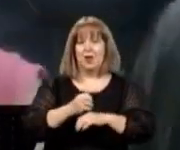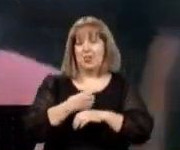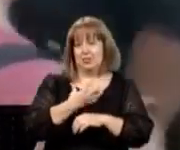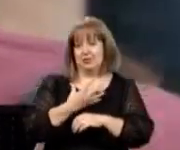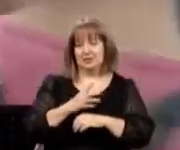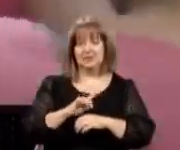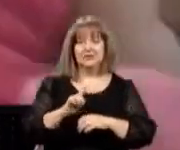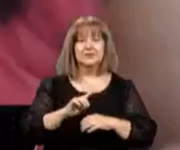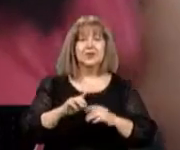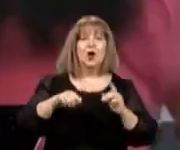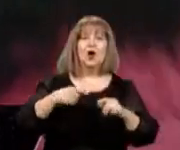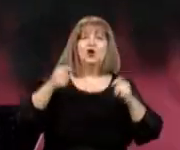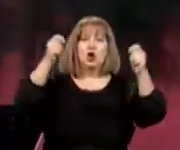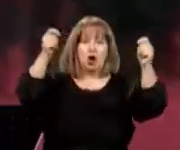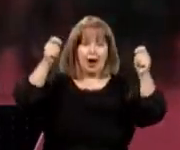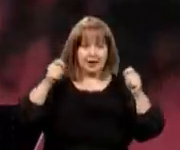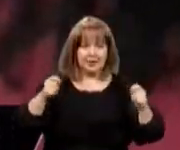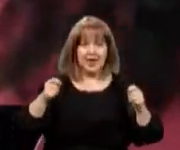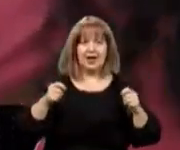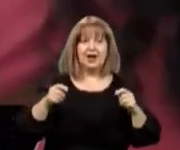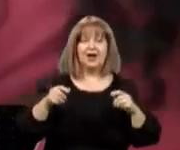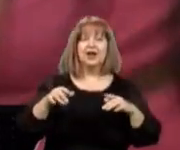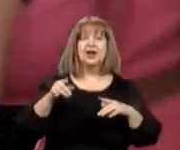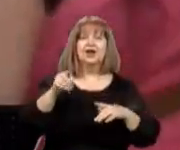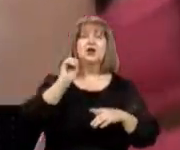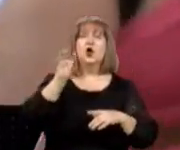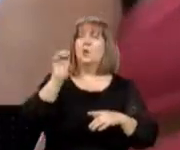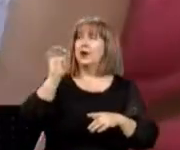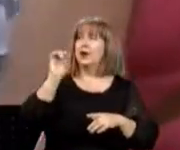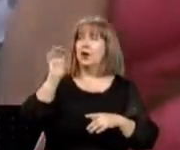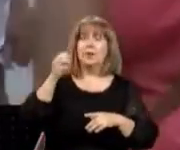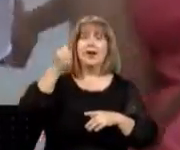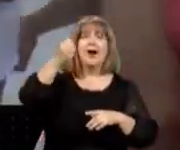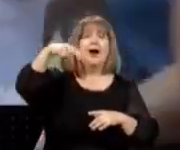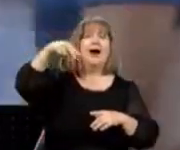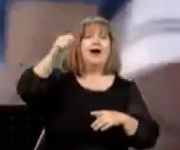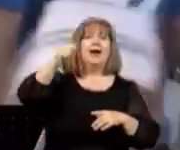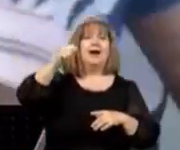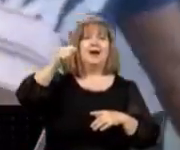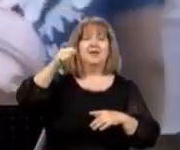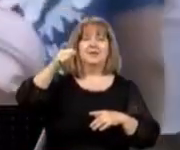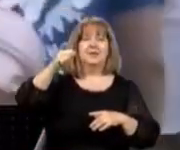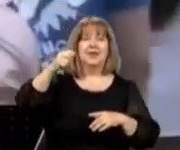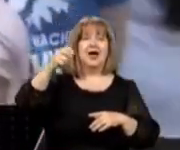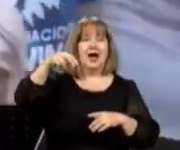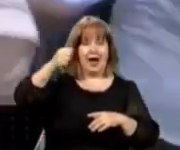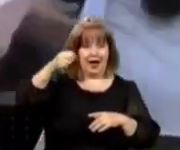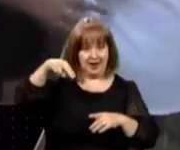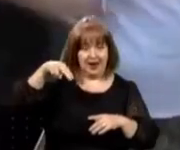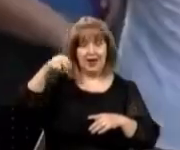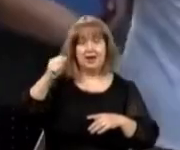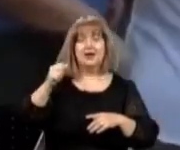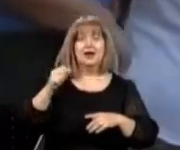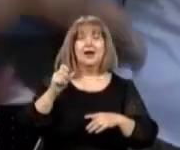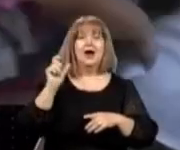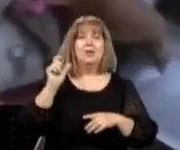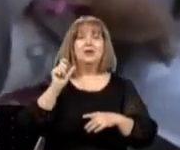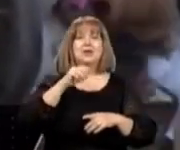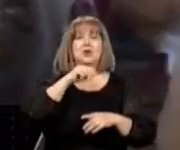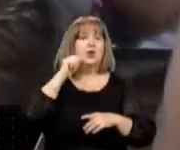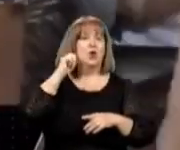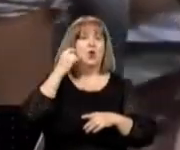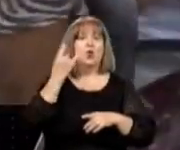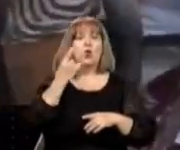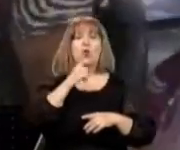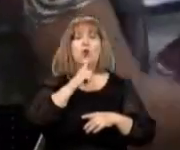Vengan. Bueno, una de la organización. Recordame tu nombre, Benja. Ana Gutiérrez de Lolepe. Bueno, estás con la organización. Muchísima